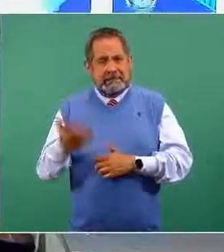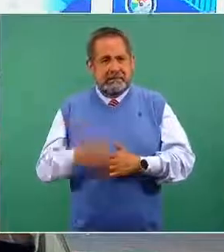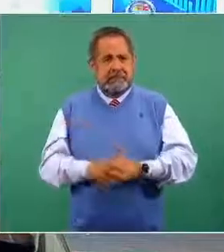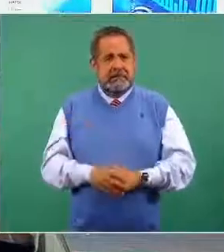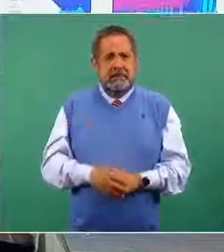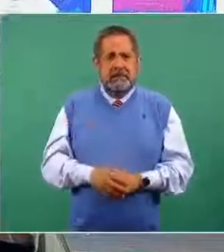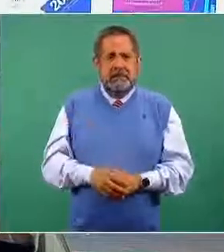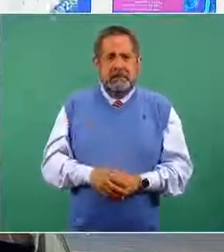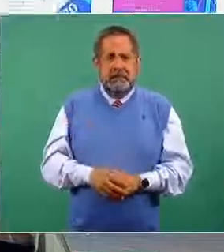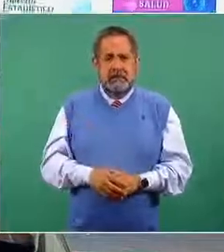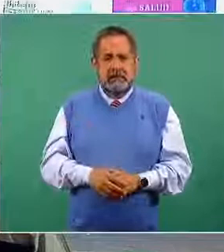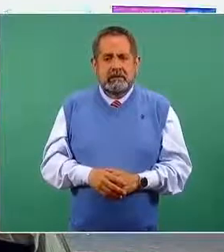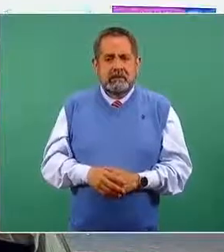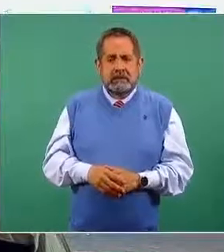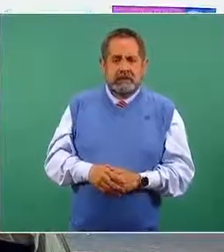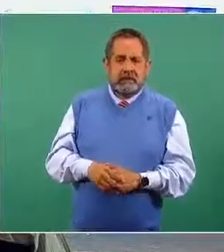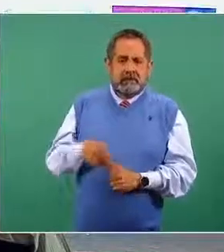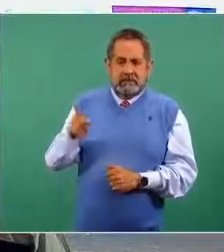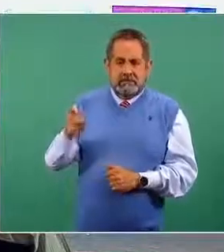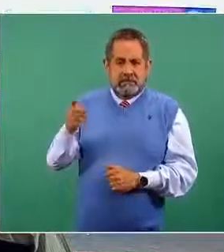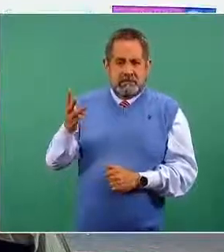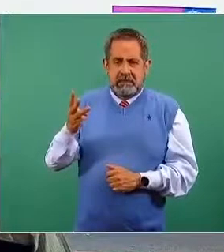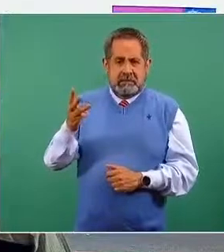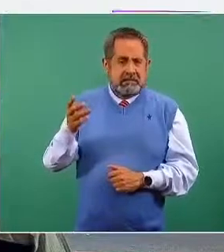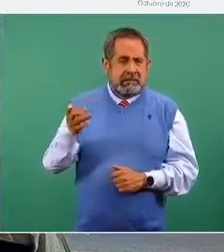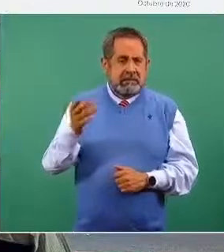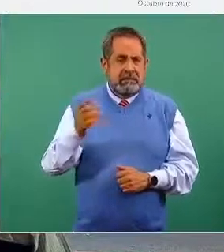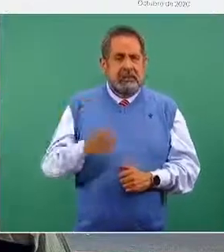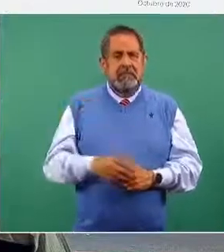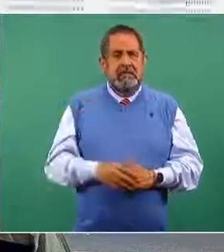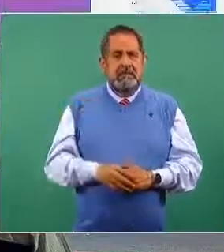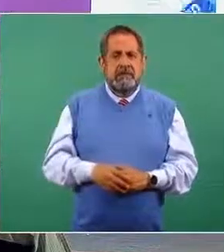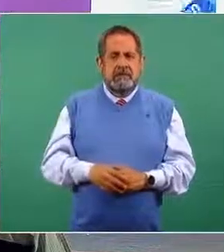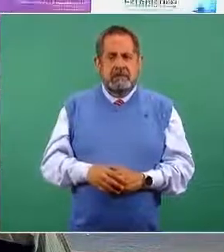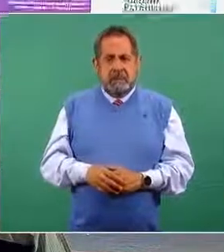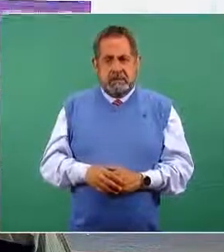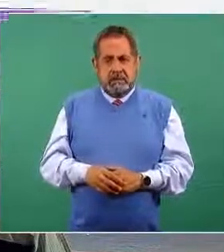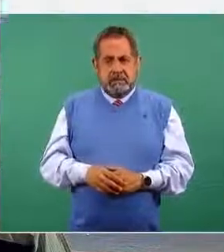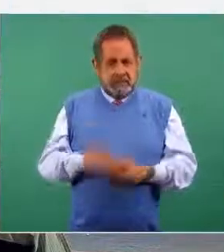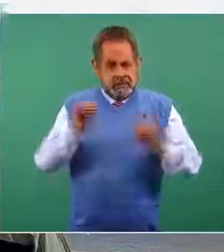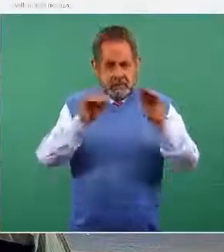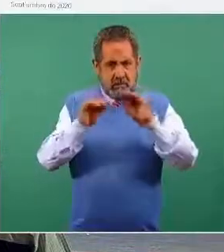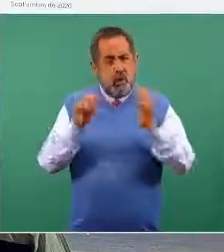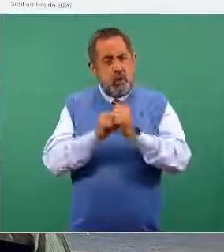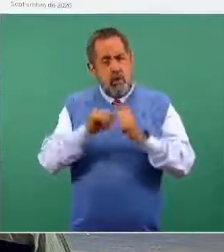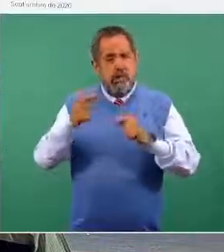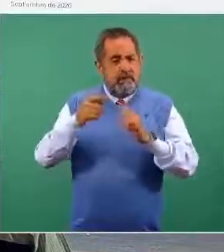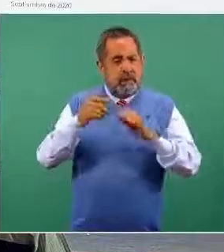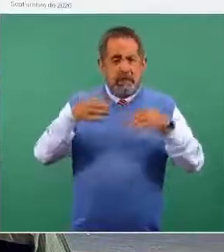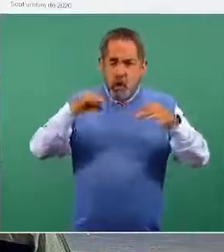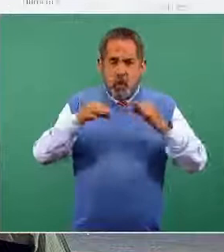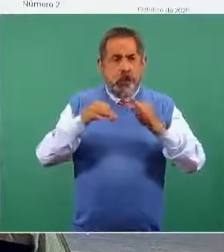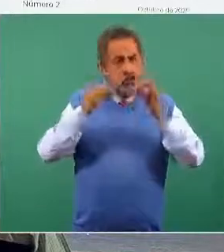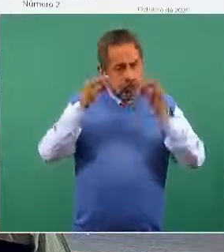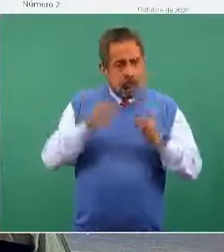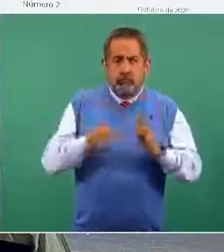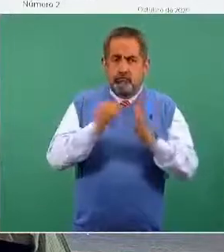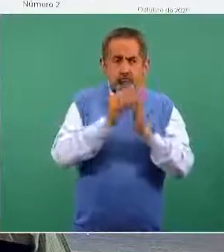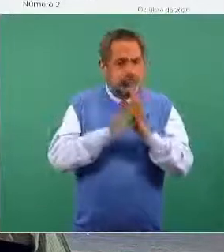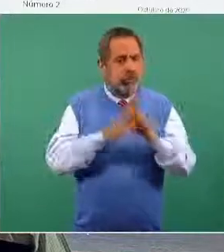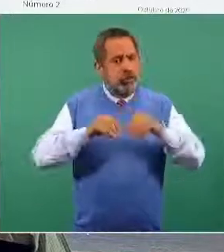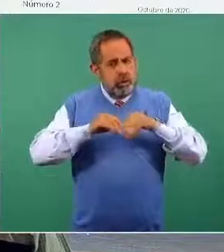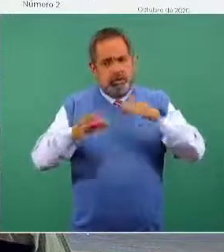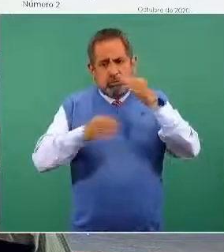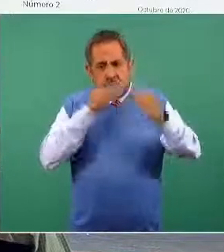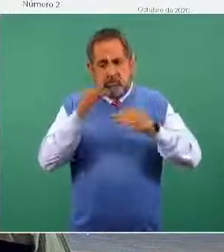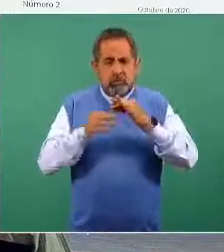también. Y ahí el 3, subimos. Vean ustedes que está intercalado con otros documentos técnicos que hemos ido comentando.